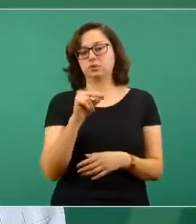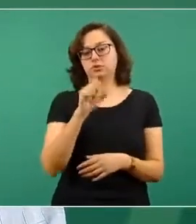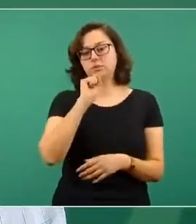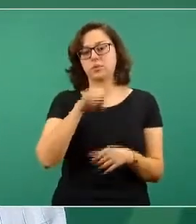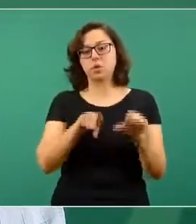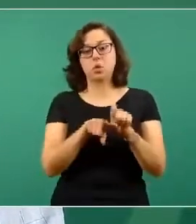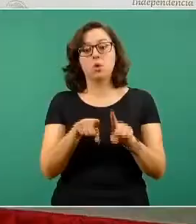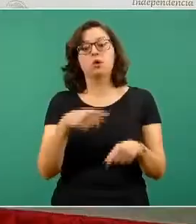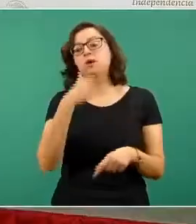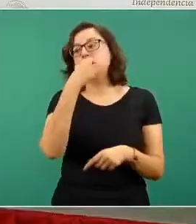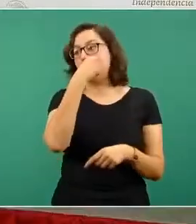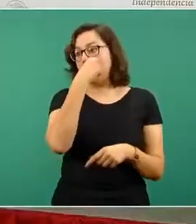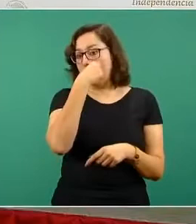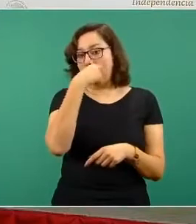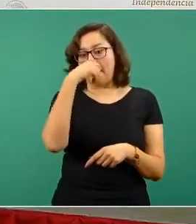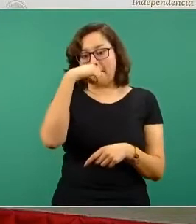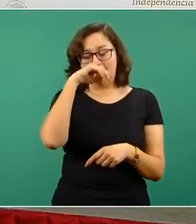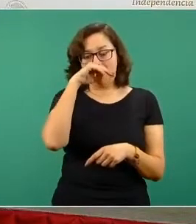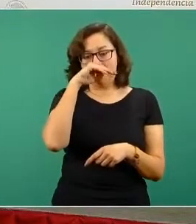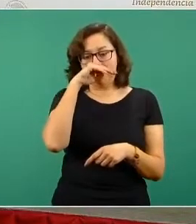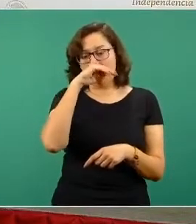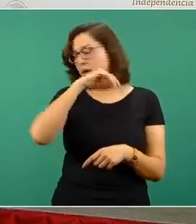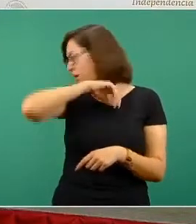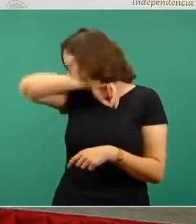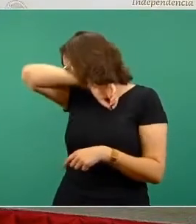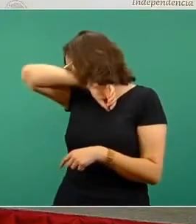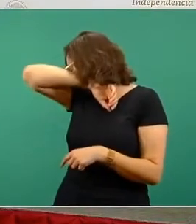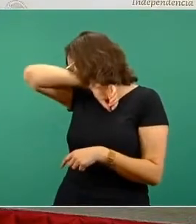han implementado este tipo de